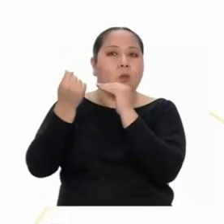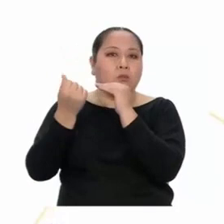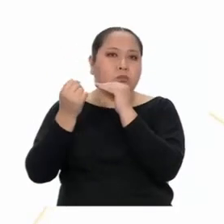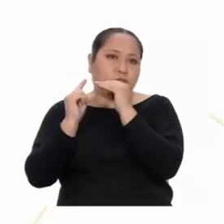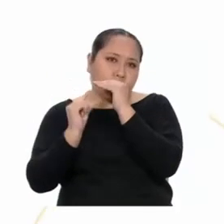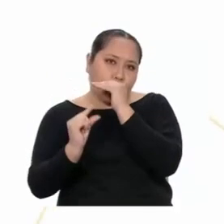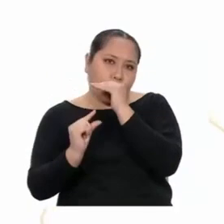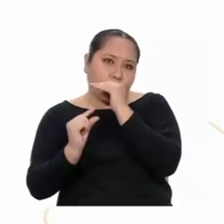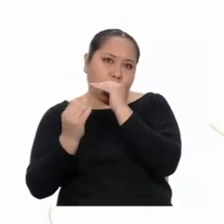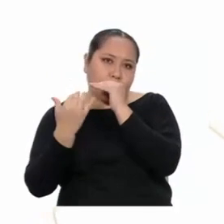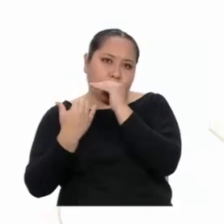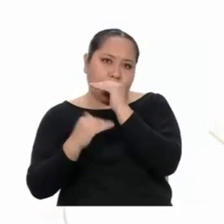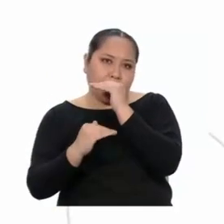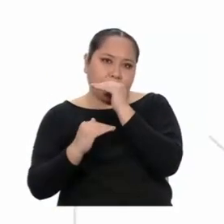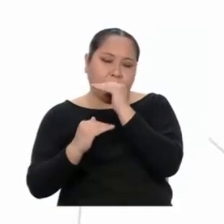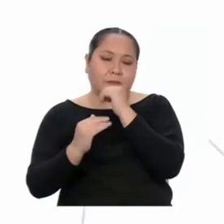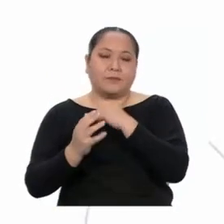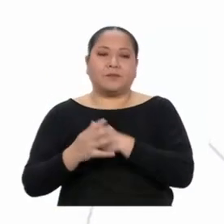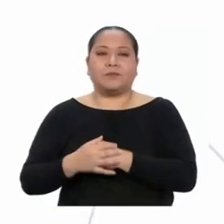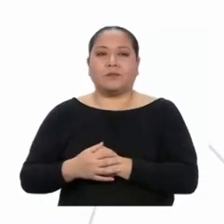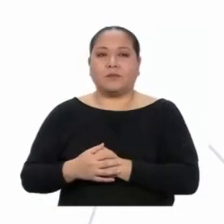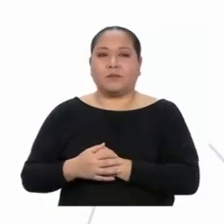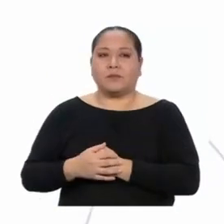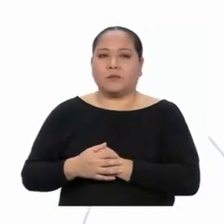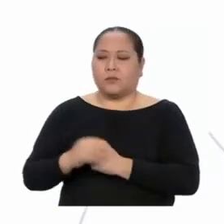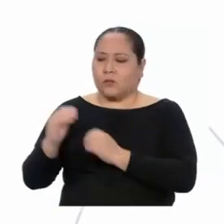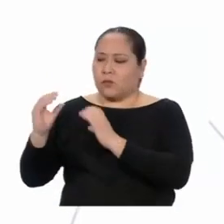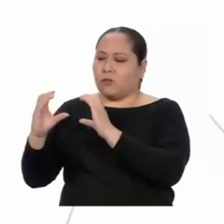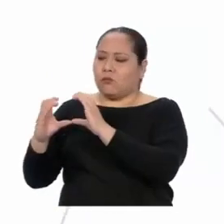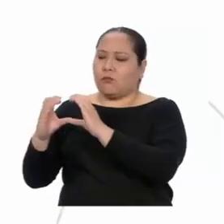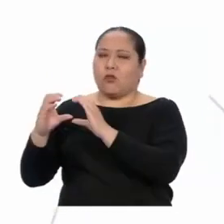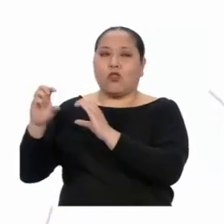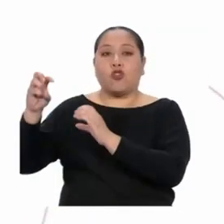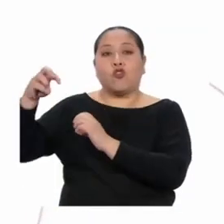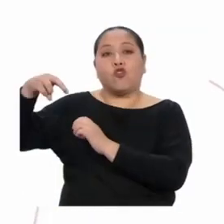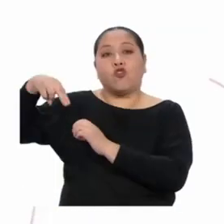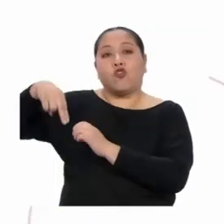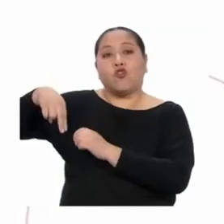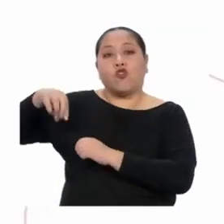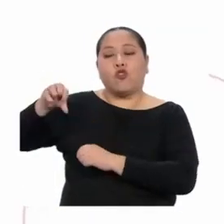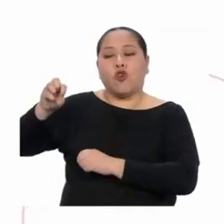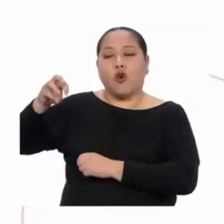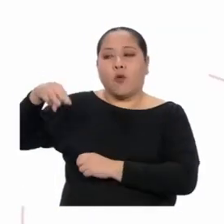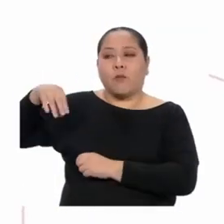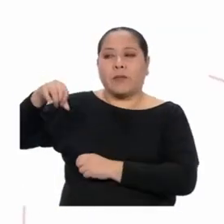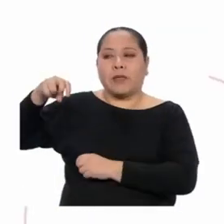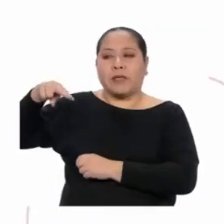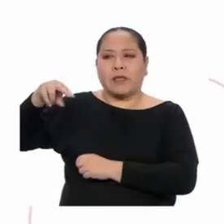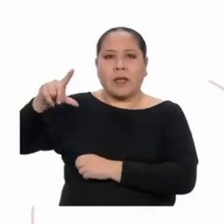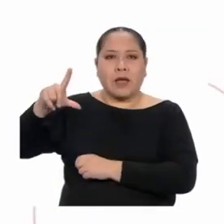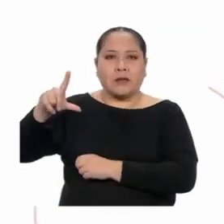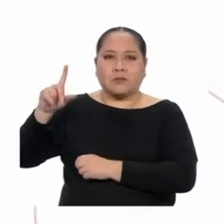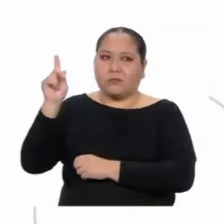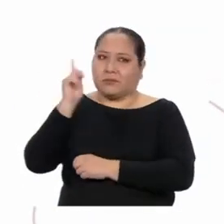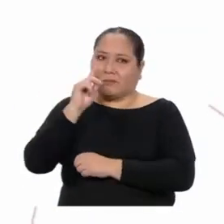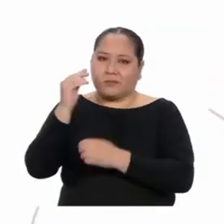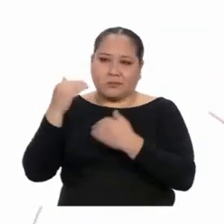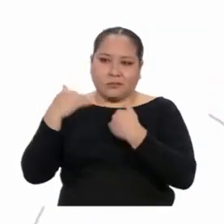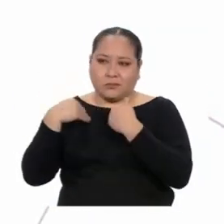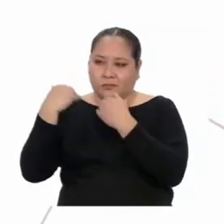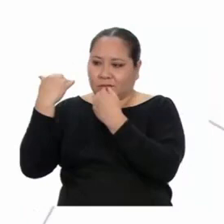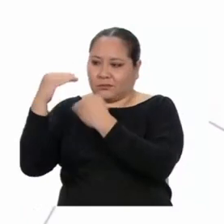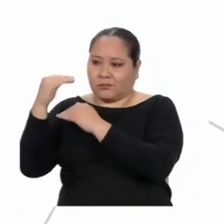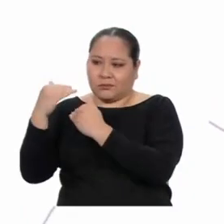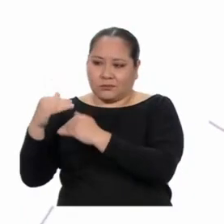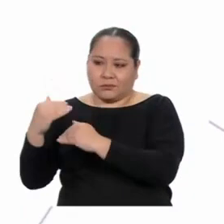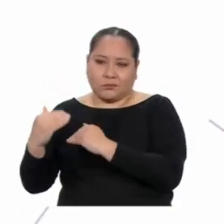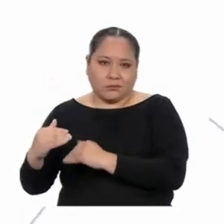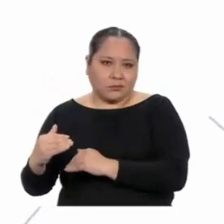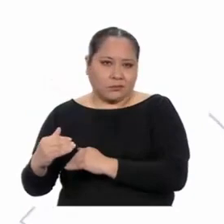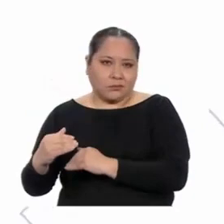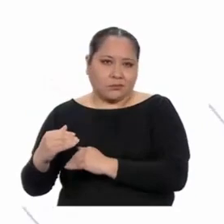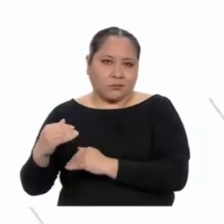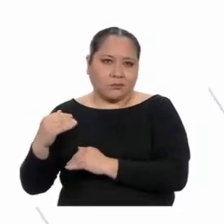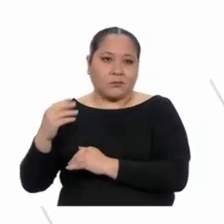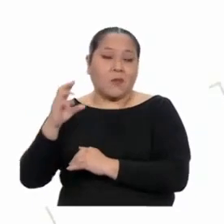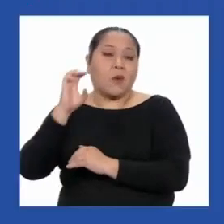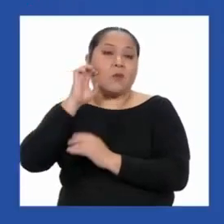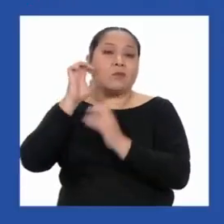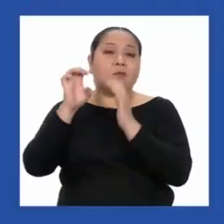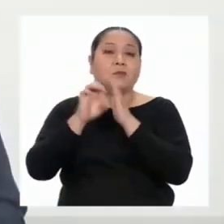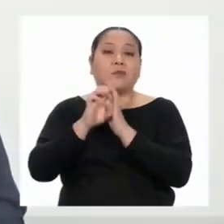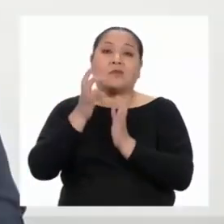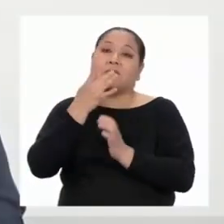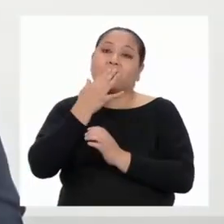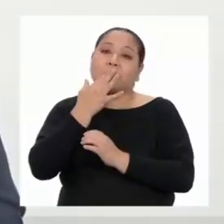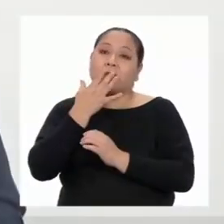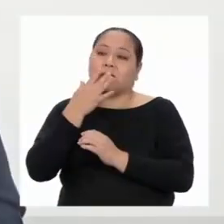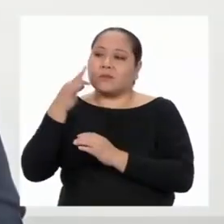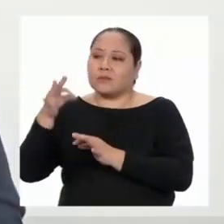bajo. ¿Y qué hay de la nominal? Son las que no siguen ningún orden en específico, por ejemplo, los